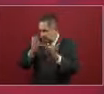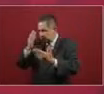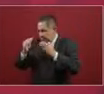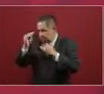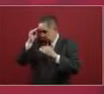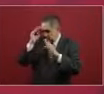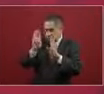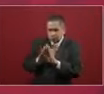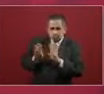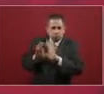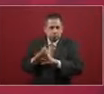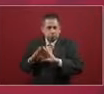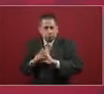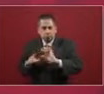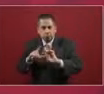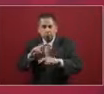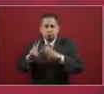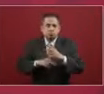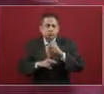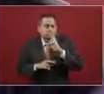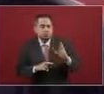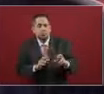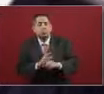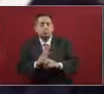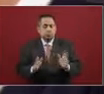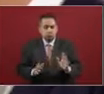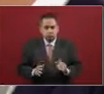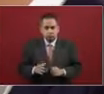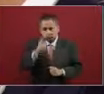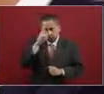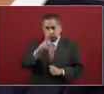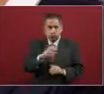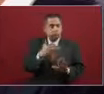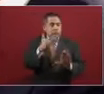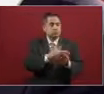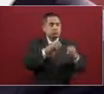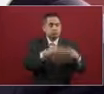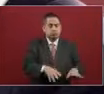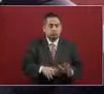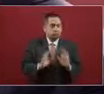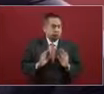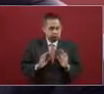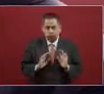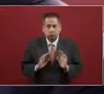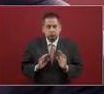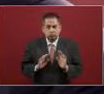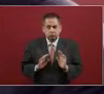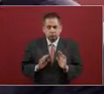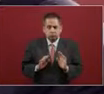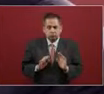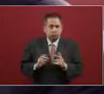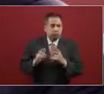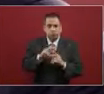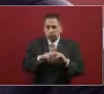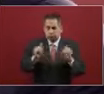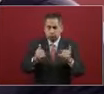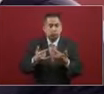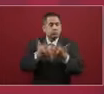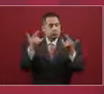está estudiando para no afectar ningún principio histórico,